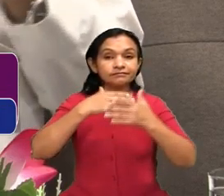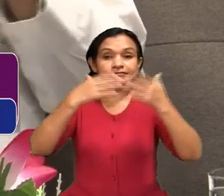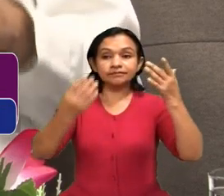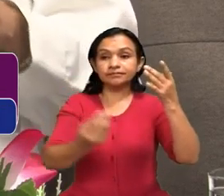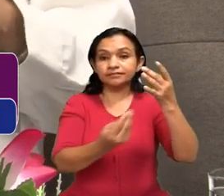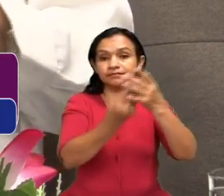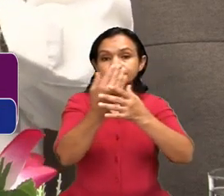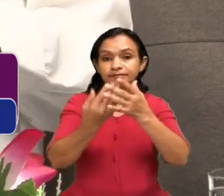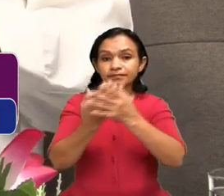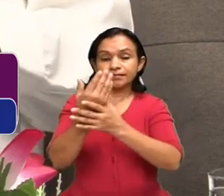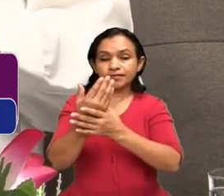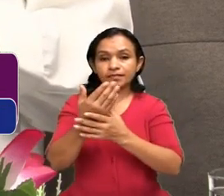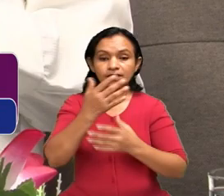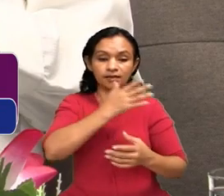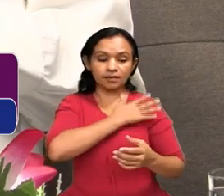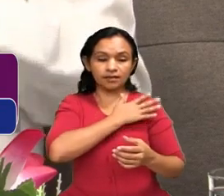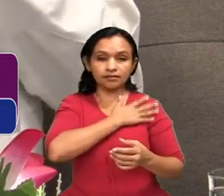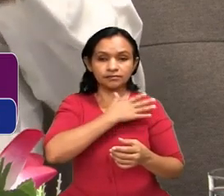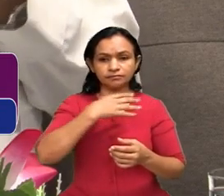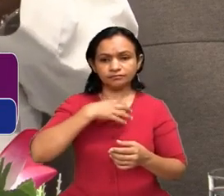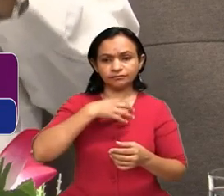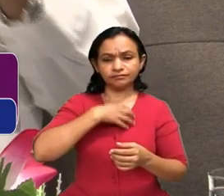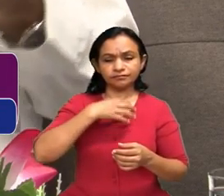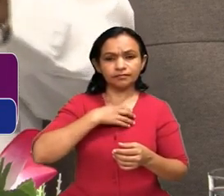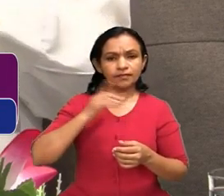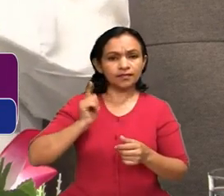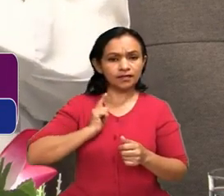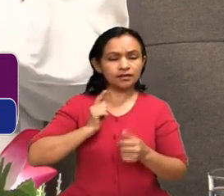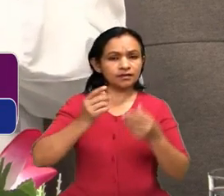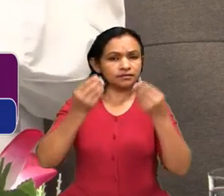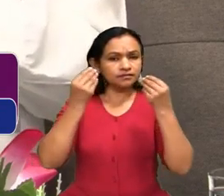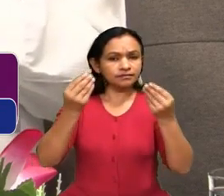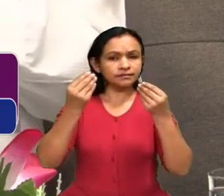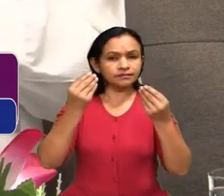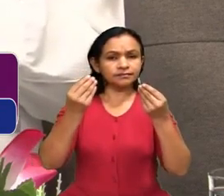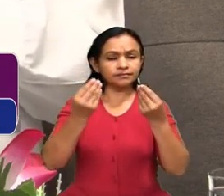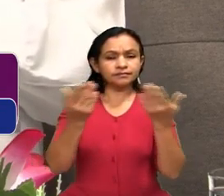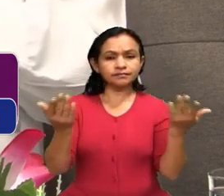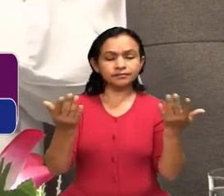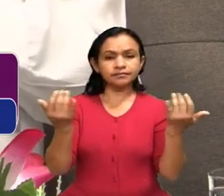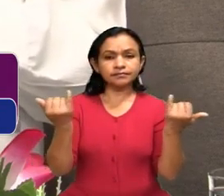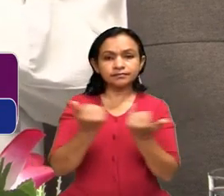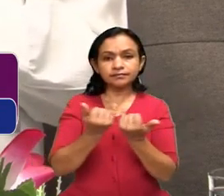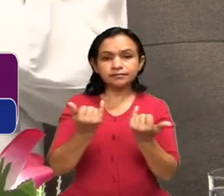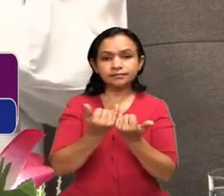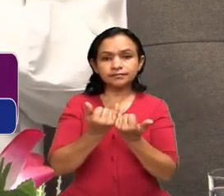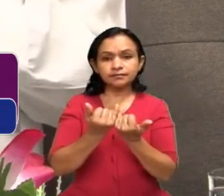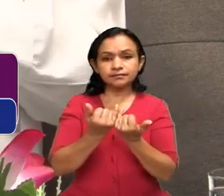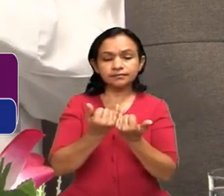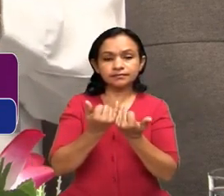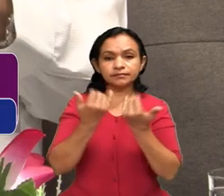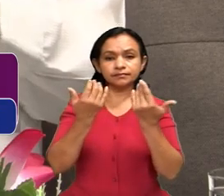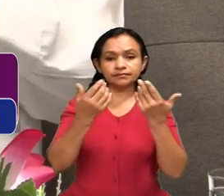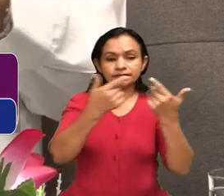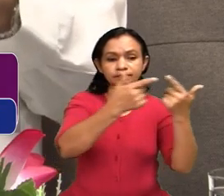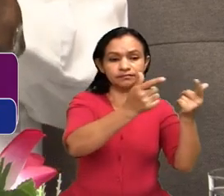Primero de los bienes de Somoza, que eran grandes, bastante, pero también de aquellos